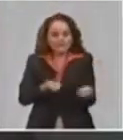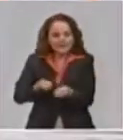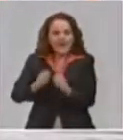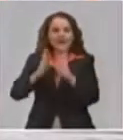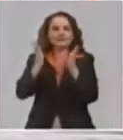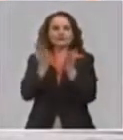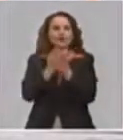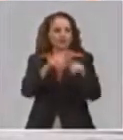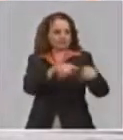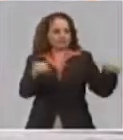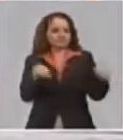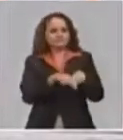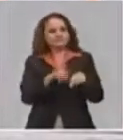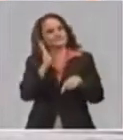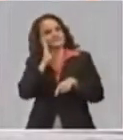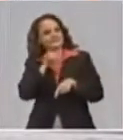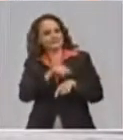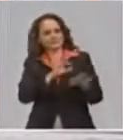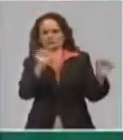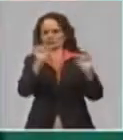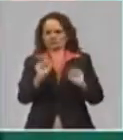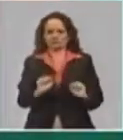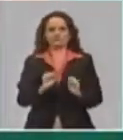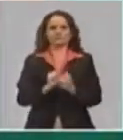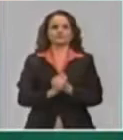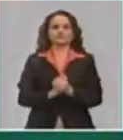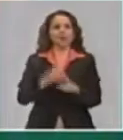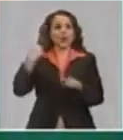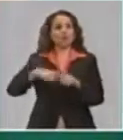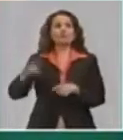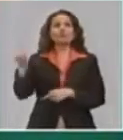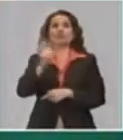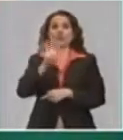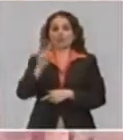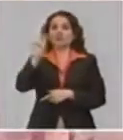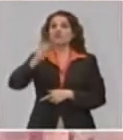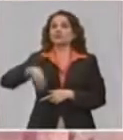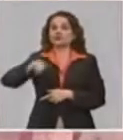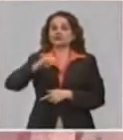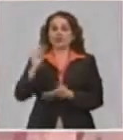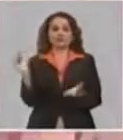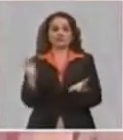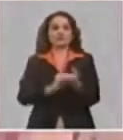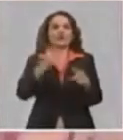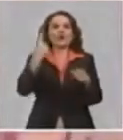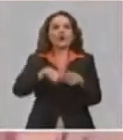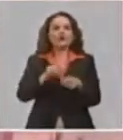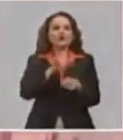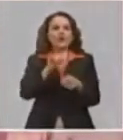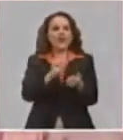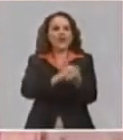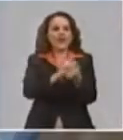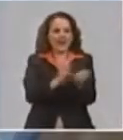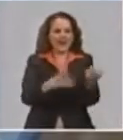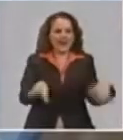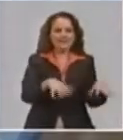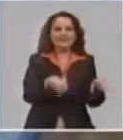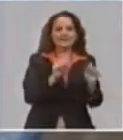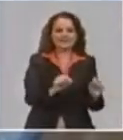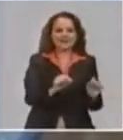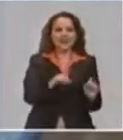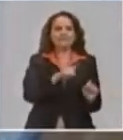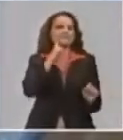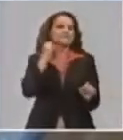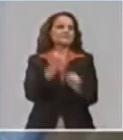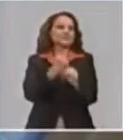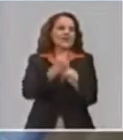hipoclorito. De igual forma, 4 personas de distintas entidades turísticas engrosaron las nóminas del Lavatín San Carlos, unidad que labora para garantizar la